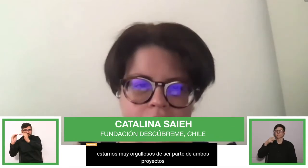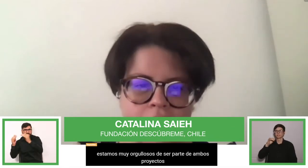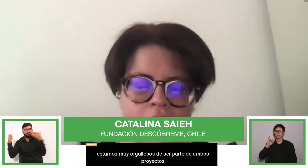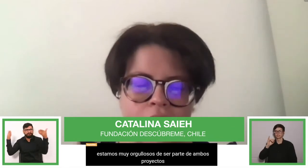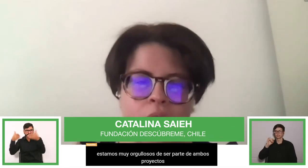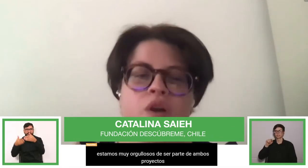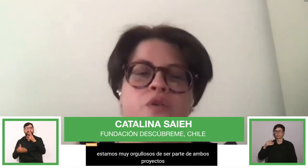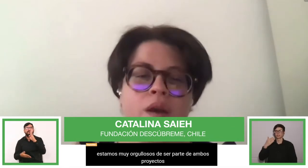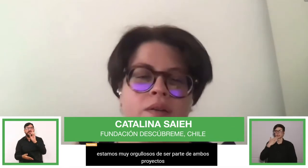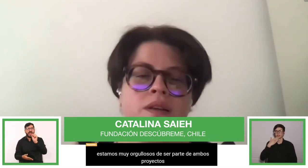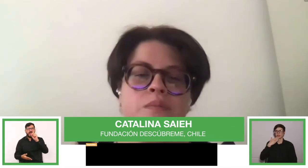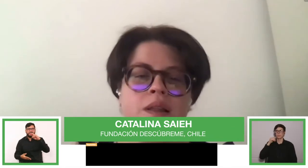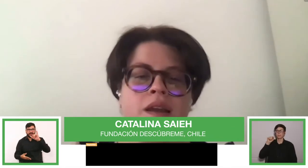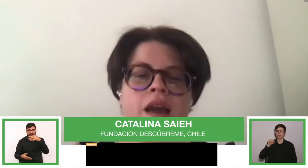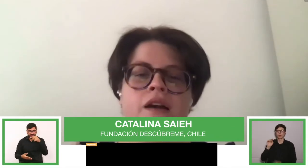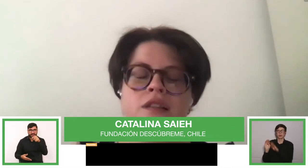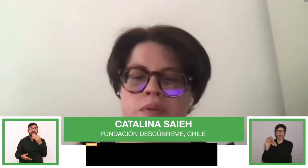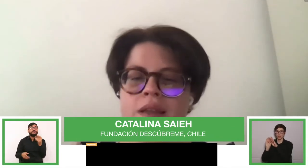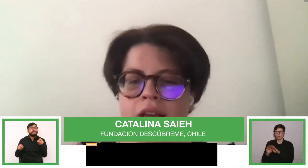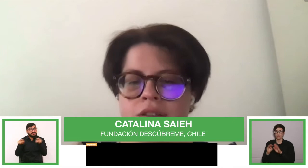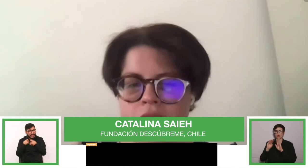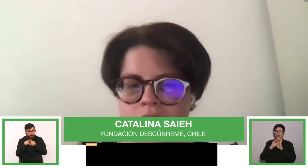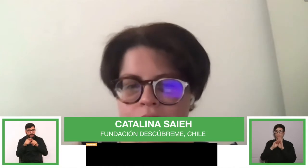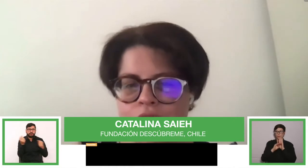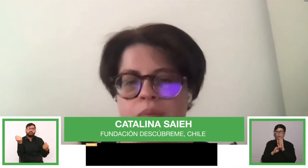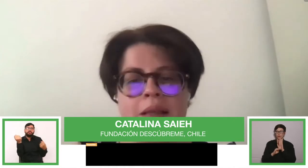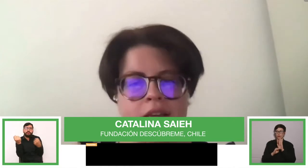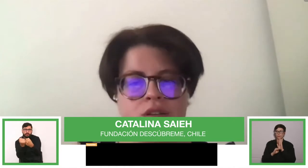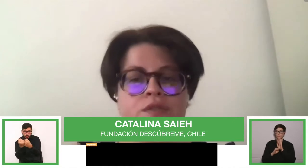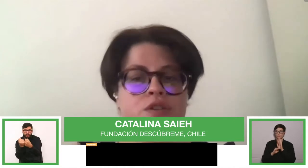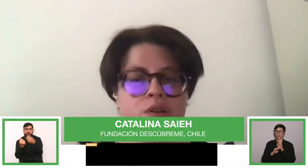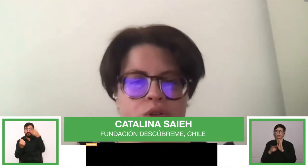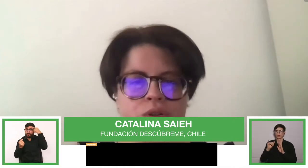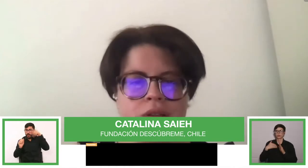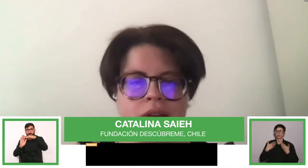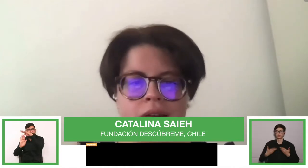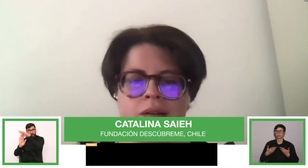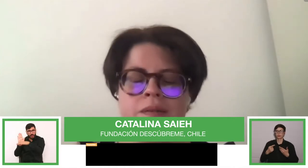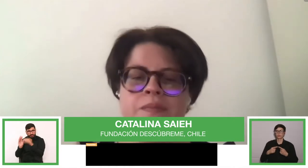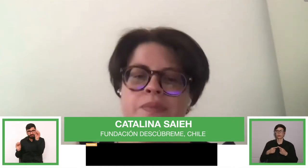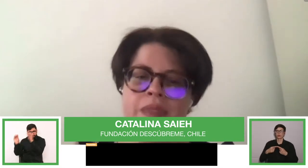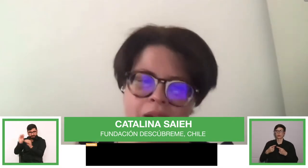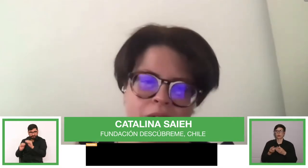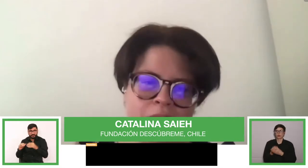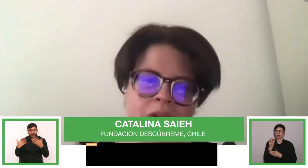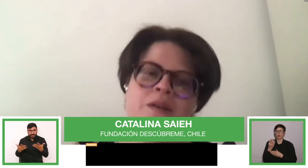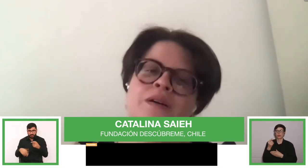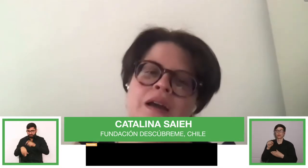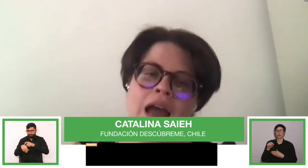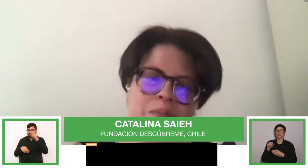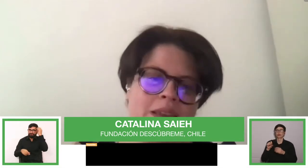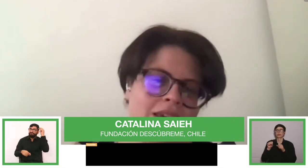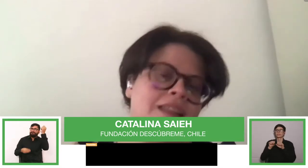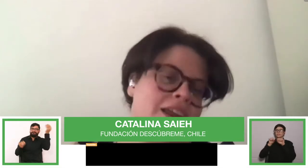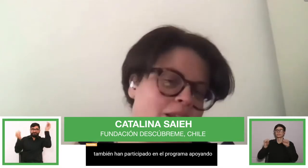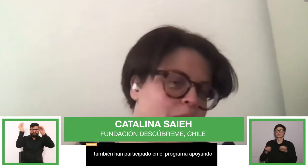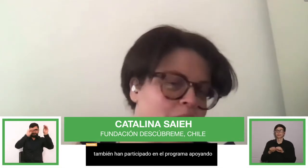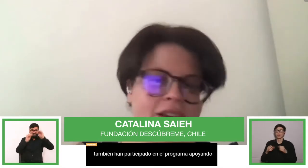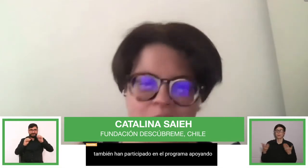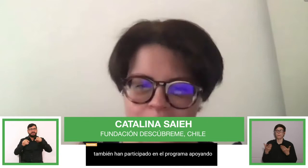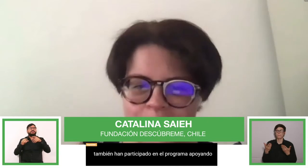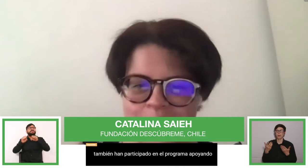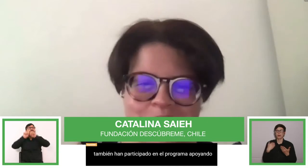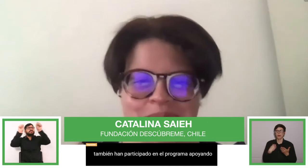programa apoyando diferentes proyectos. Y estamos creando un ecosistema global para replicar estas soluciones. Y ahora,